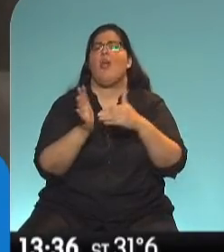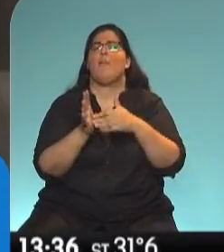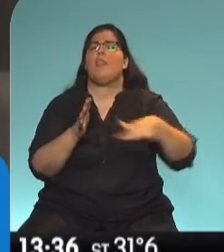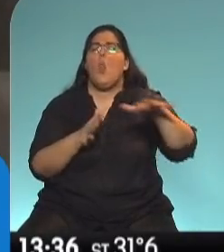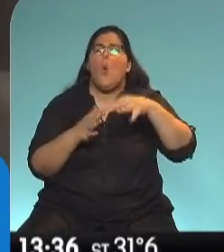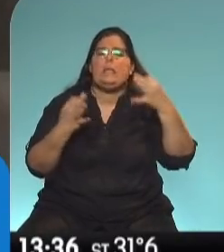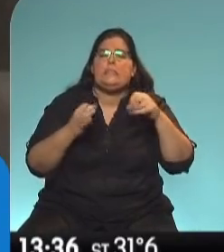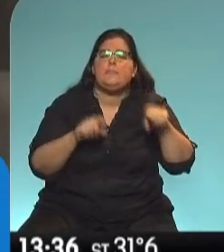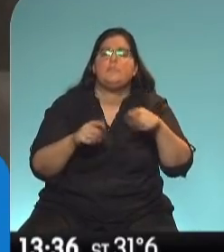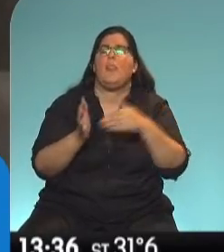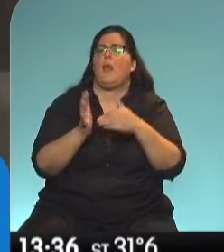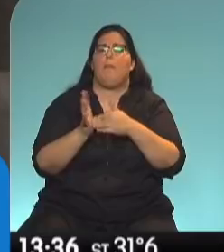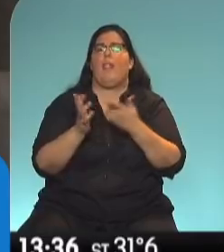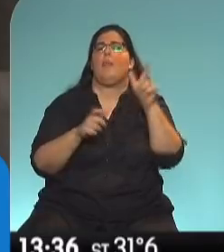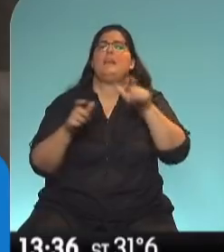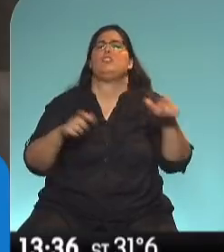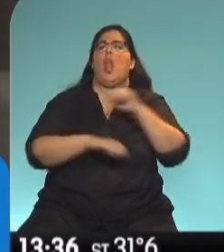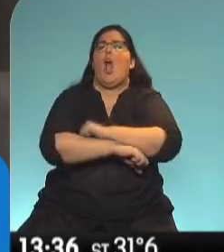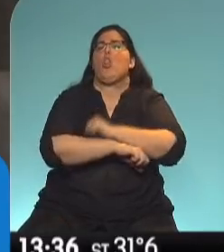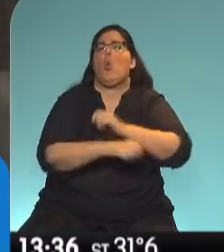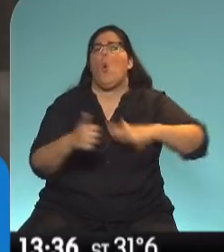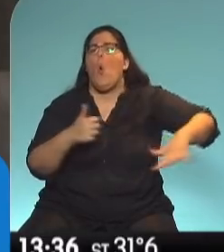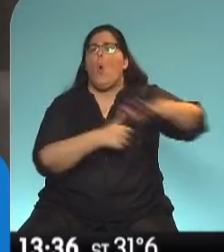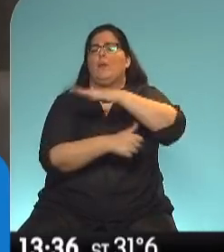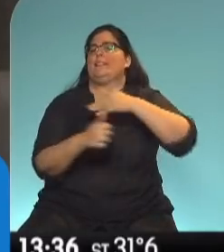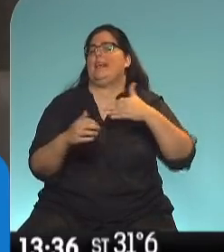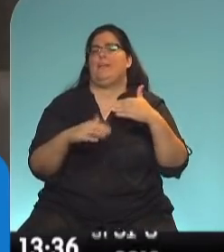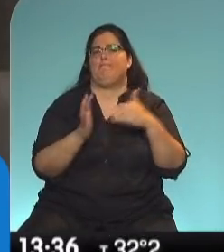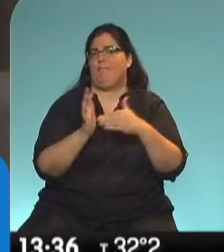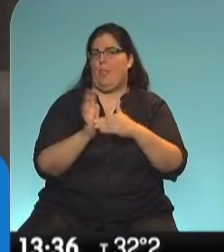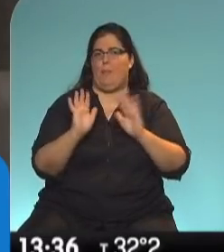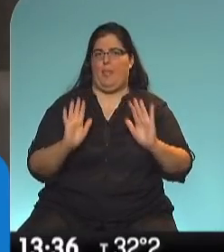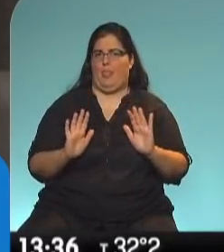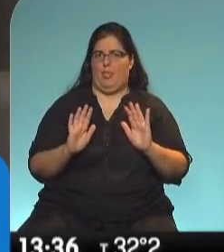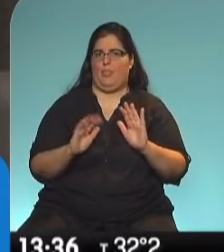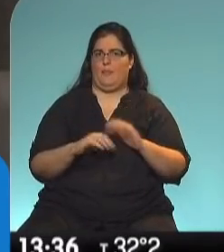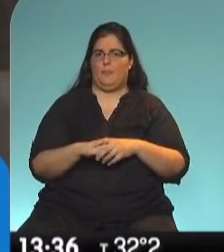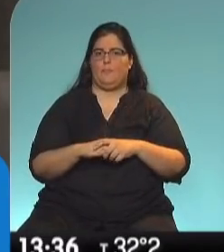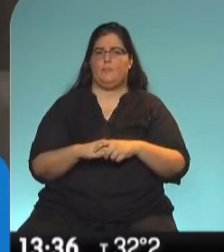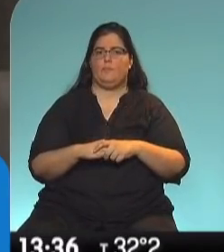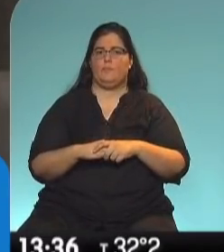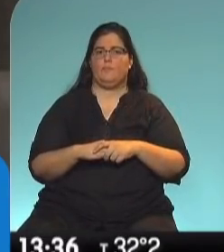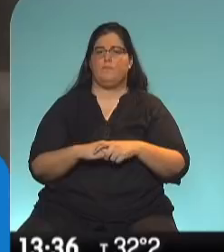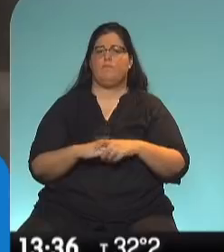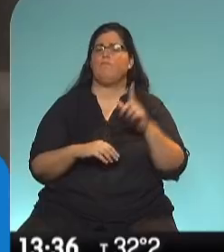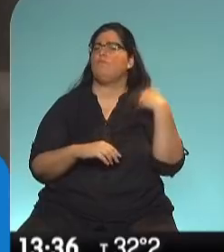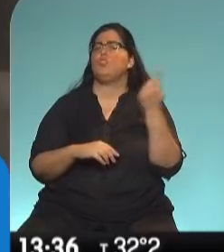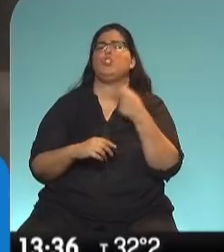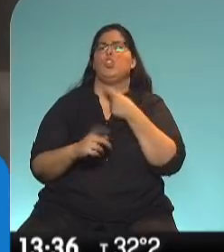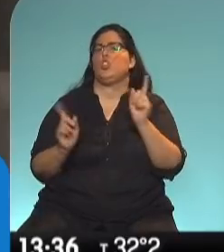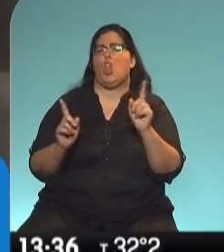specific venue, and depending on the conduct of individuals around it. And we don't